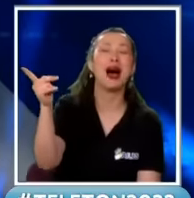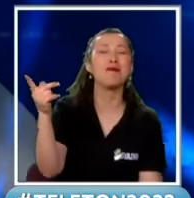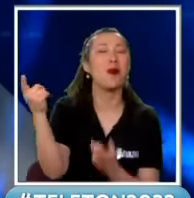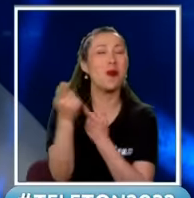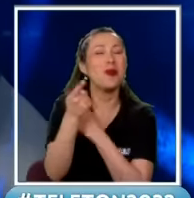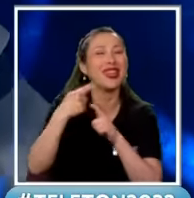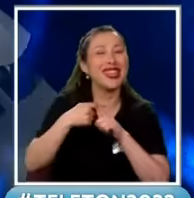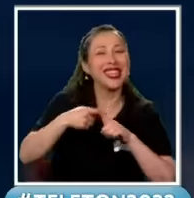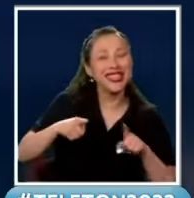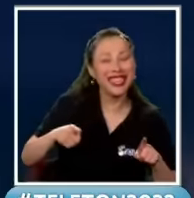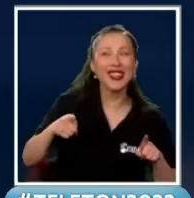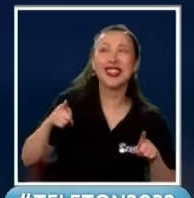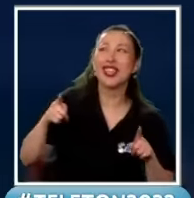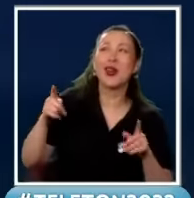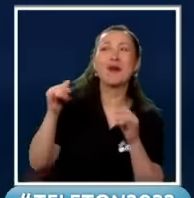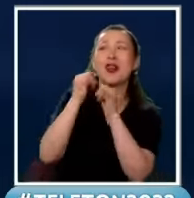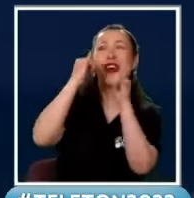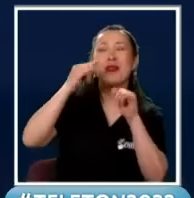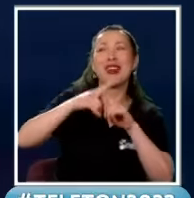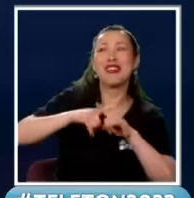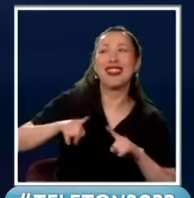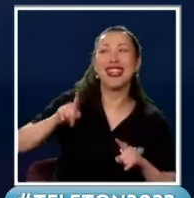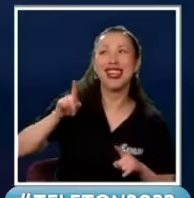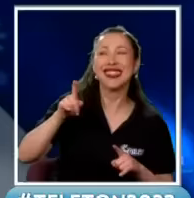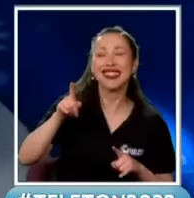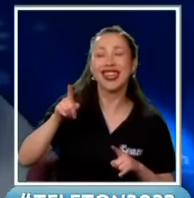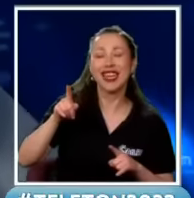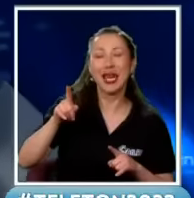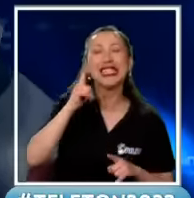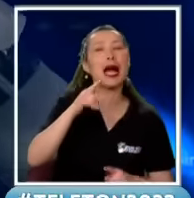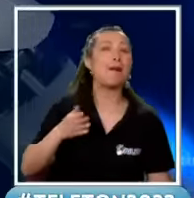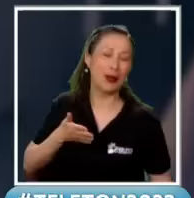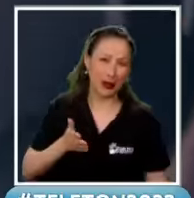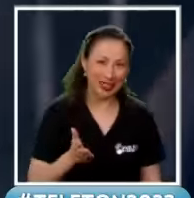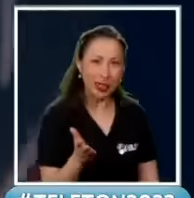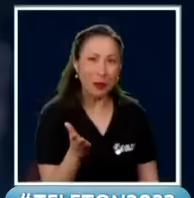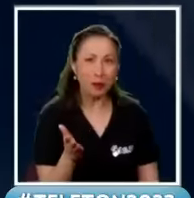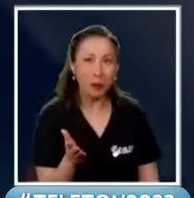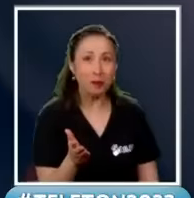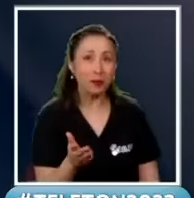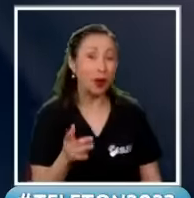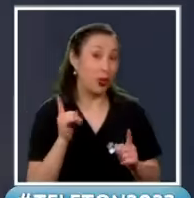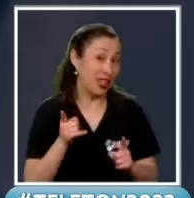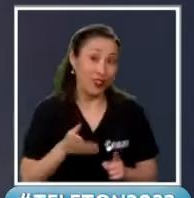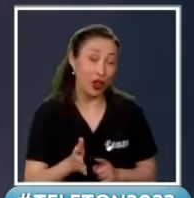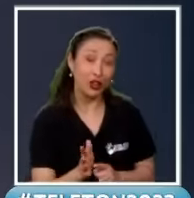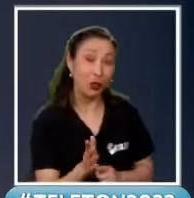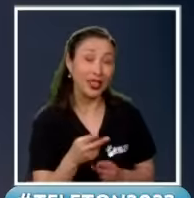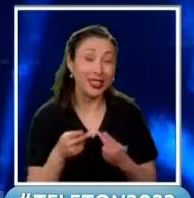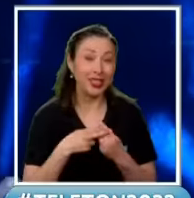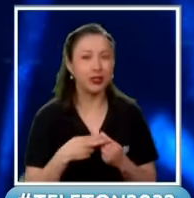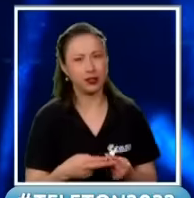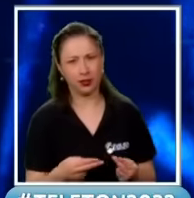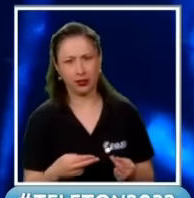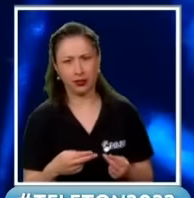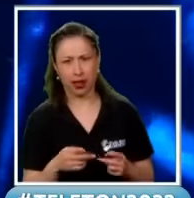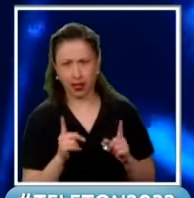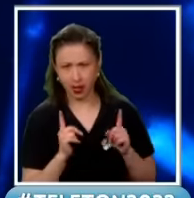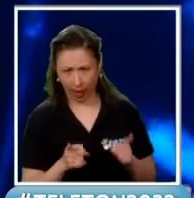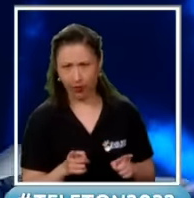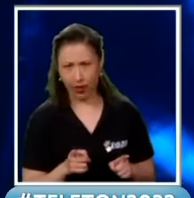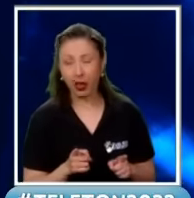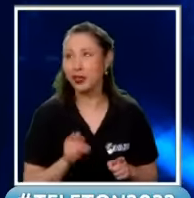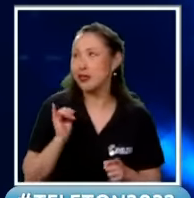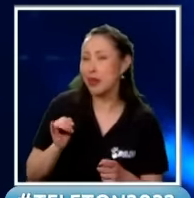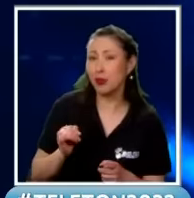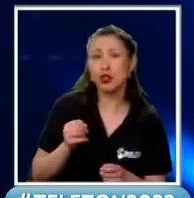diferente. Tiene algo distinto, huevón. Bueno, sigamos que tenemos que seguir en esto de la Teletón. Tenemos. Sí,